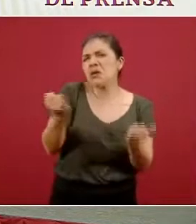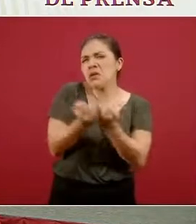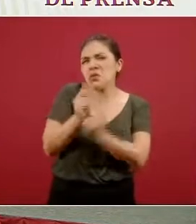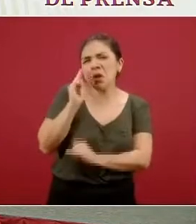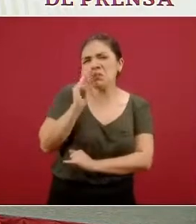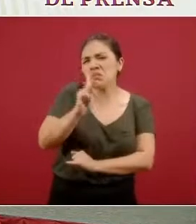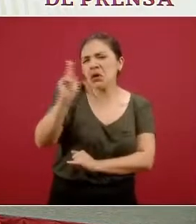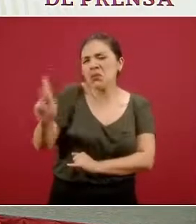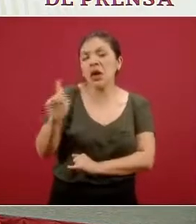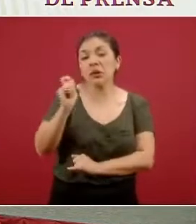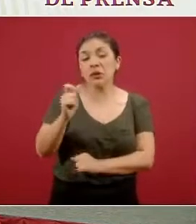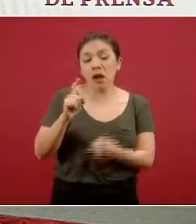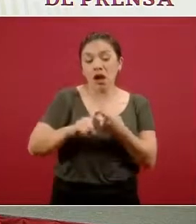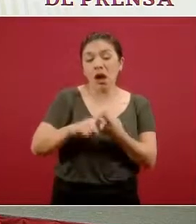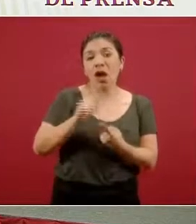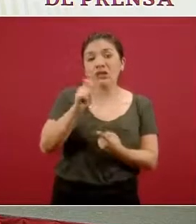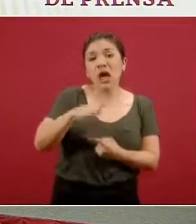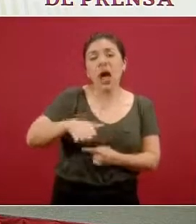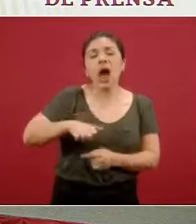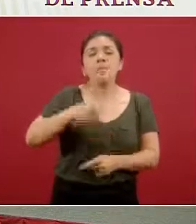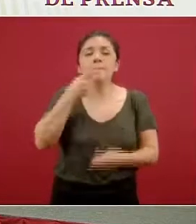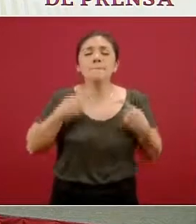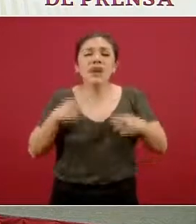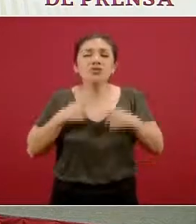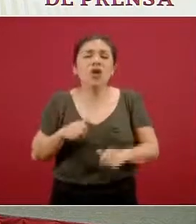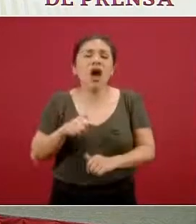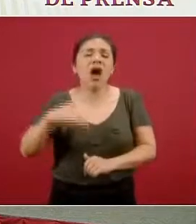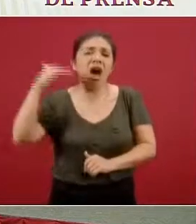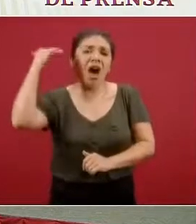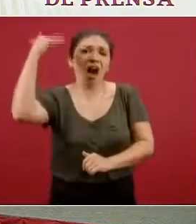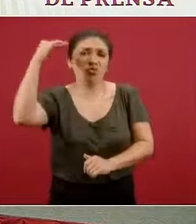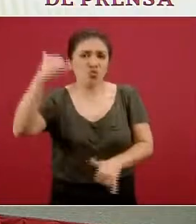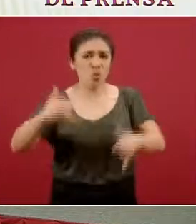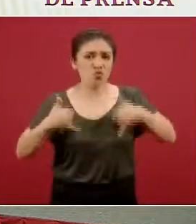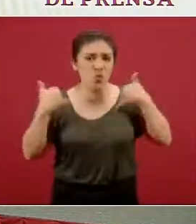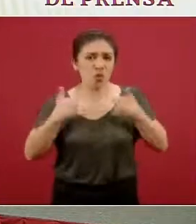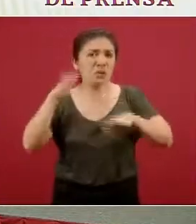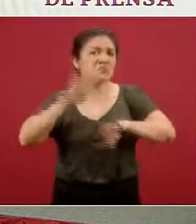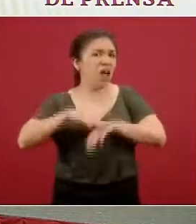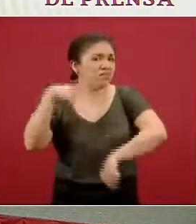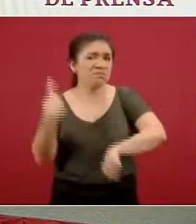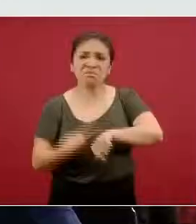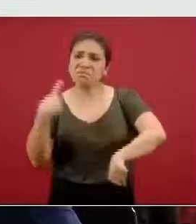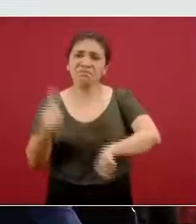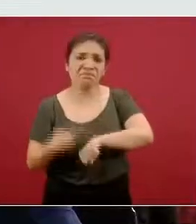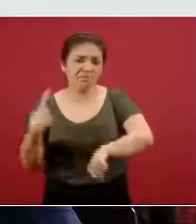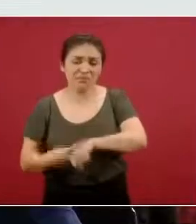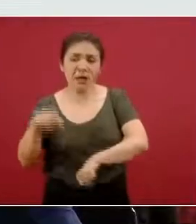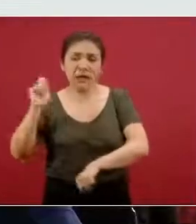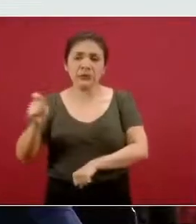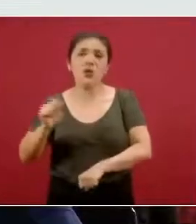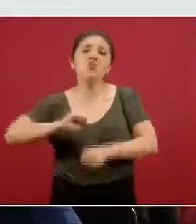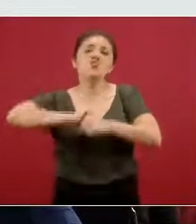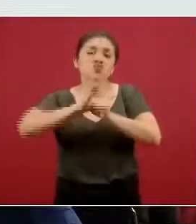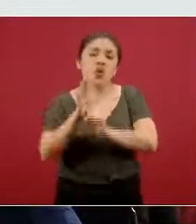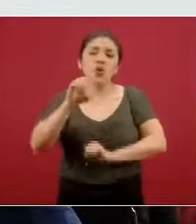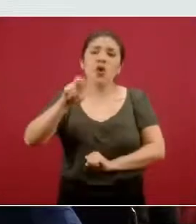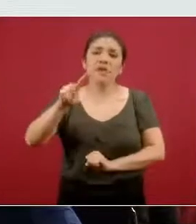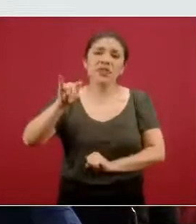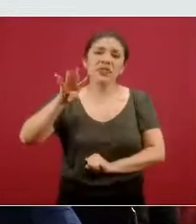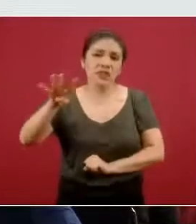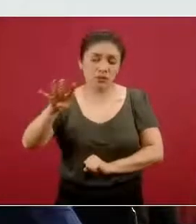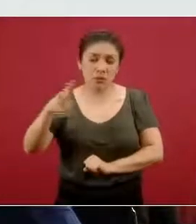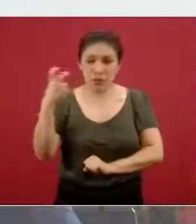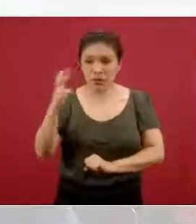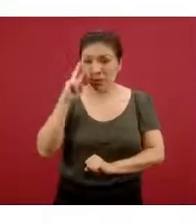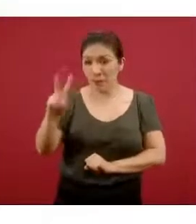gráficas, uno, que son adultos jóvenes los que más han enfermado, en este caso de COVID-19, podemos